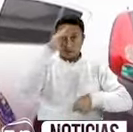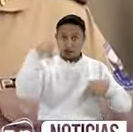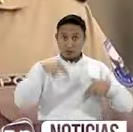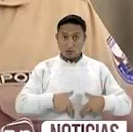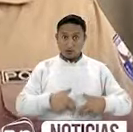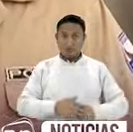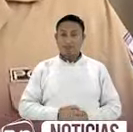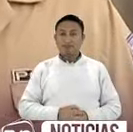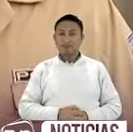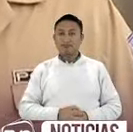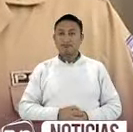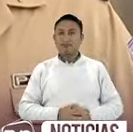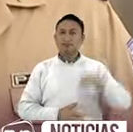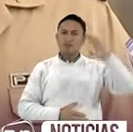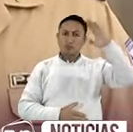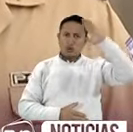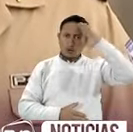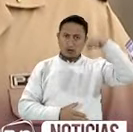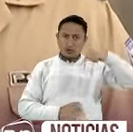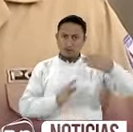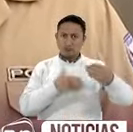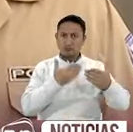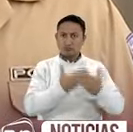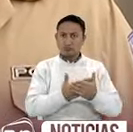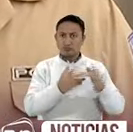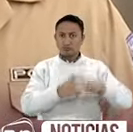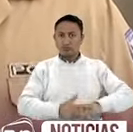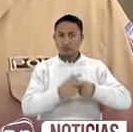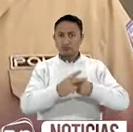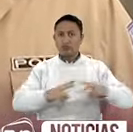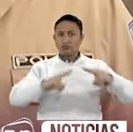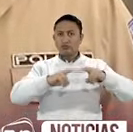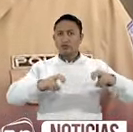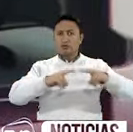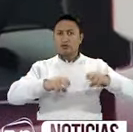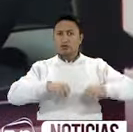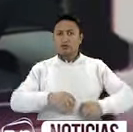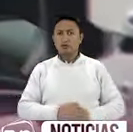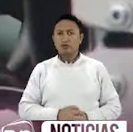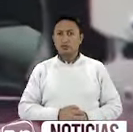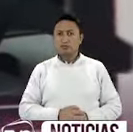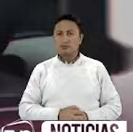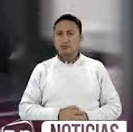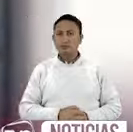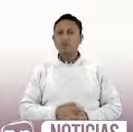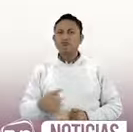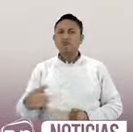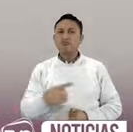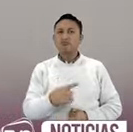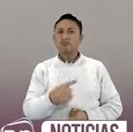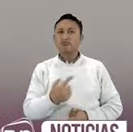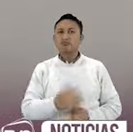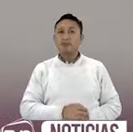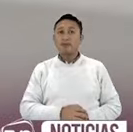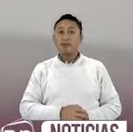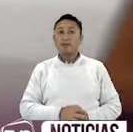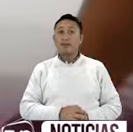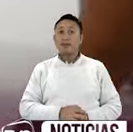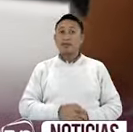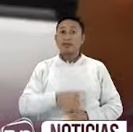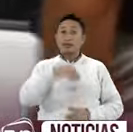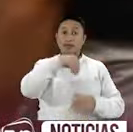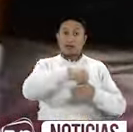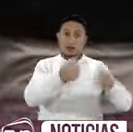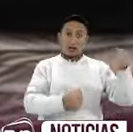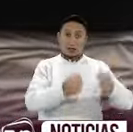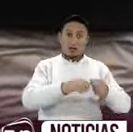instalaciones. La Policía Nacional inició las investigaciones del caso. Para ello, revisó el vehículo en el